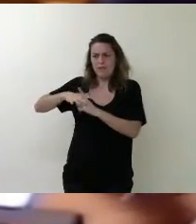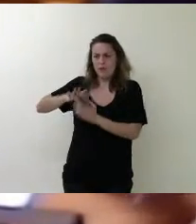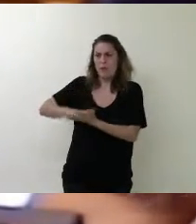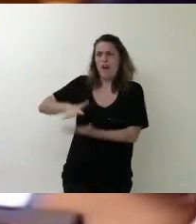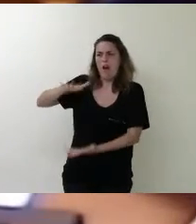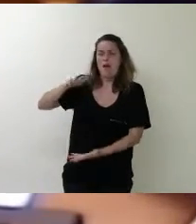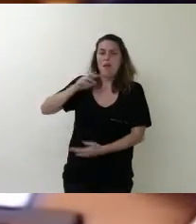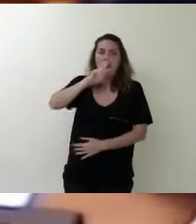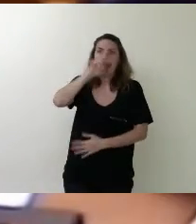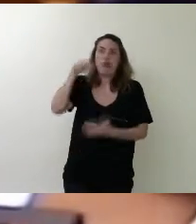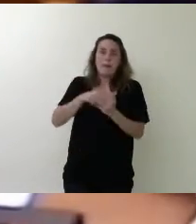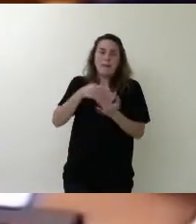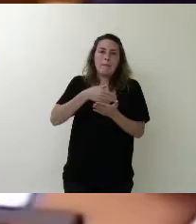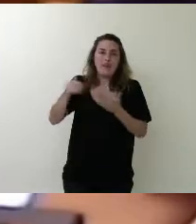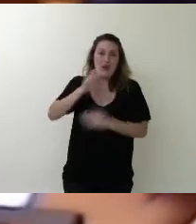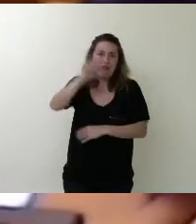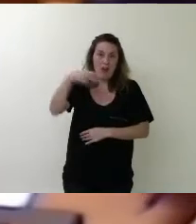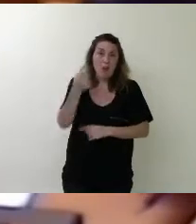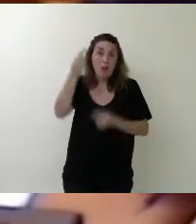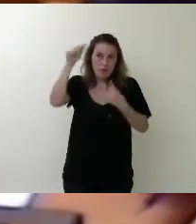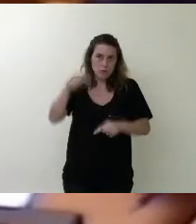1.000 millones de euros.